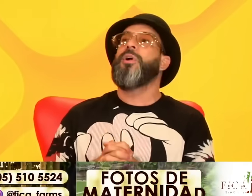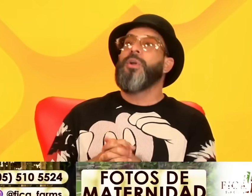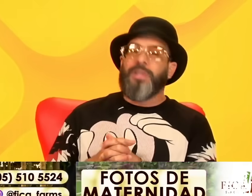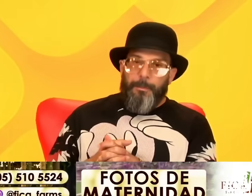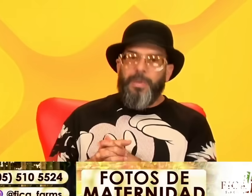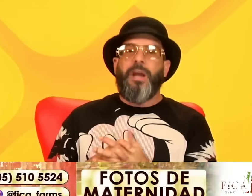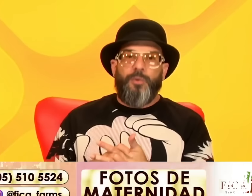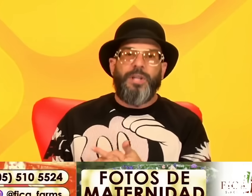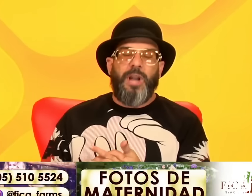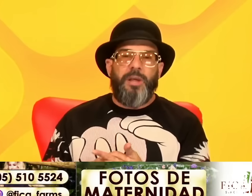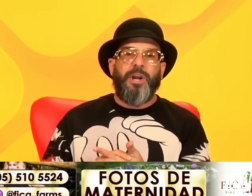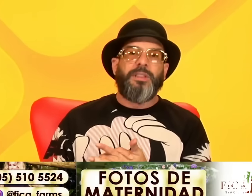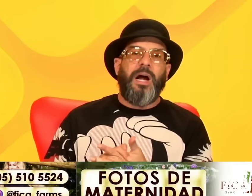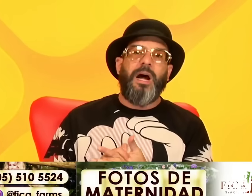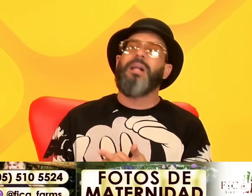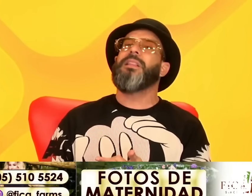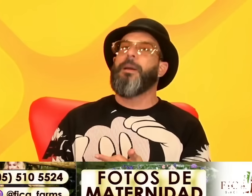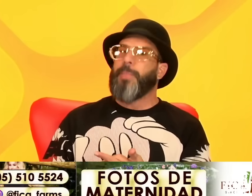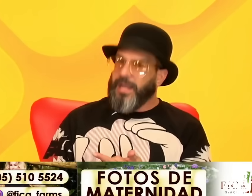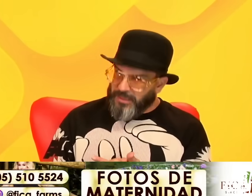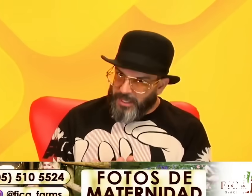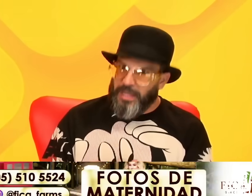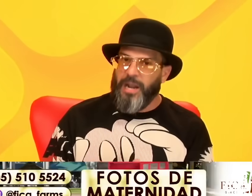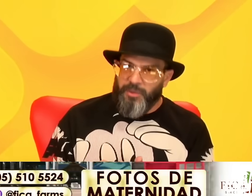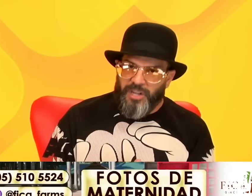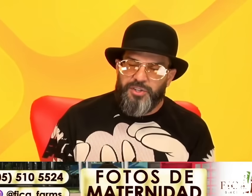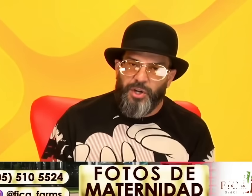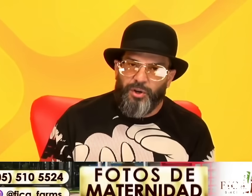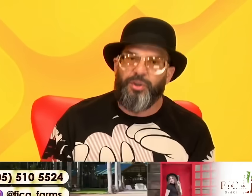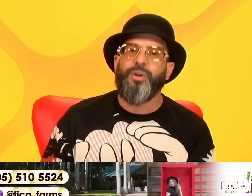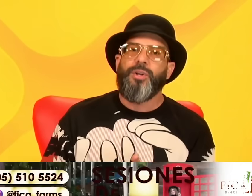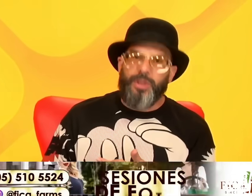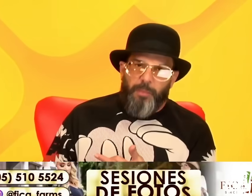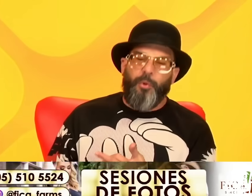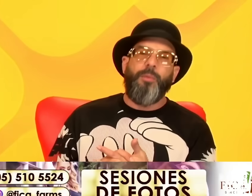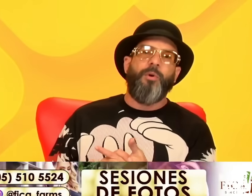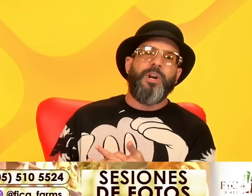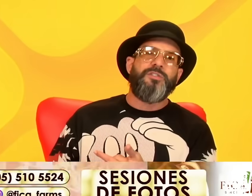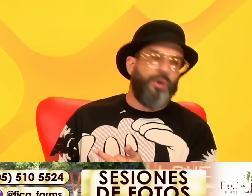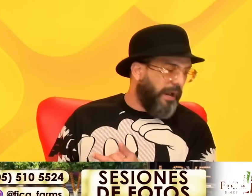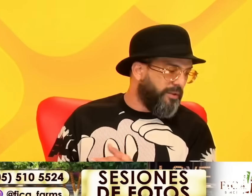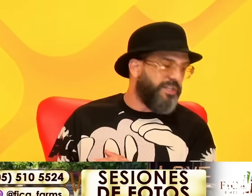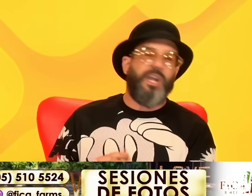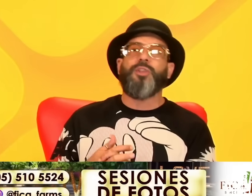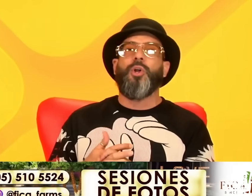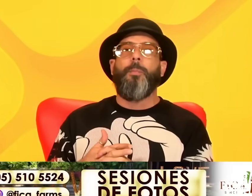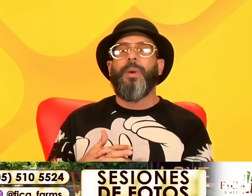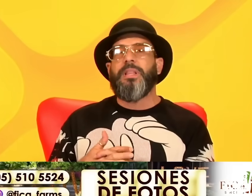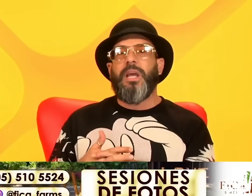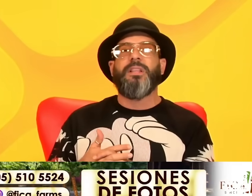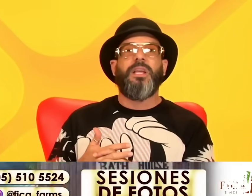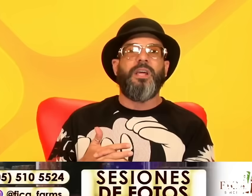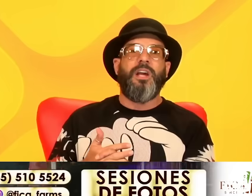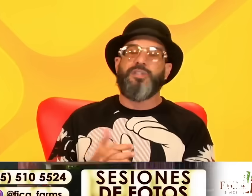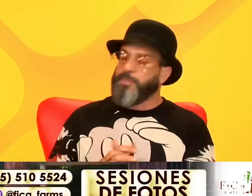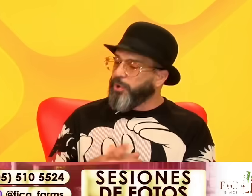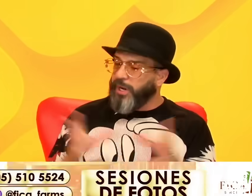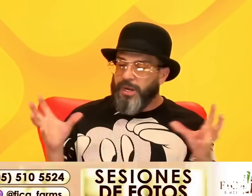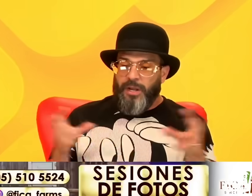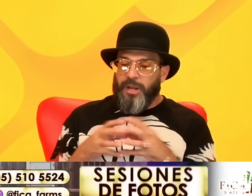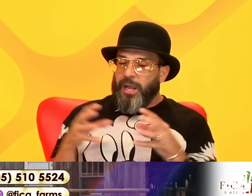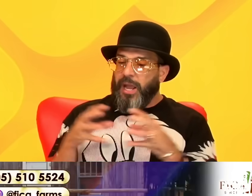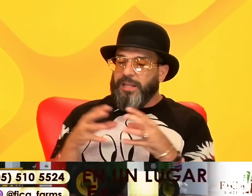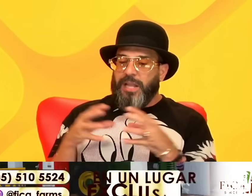favor, también nuestra libertad depende de la liberación del pueblo venezolano. Así que todos pendientes de eso,